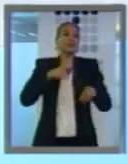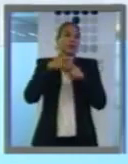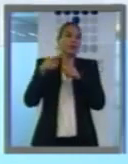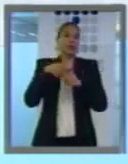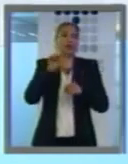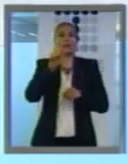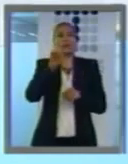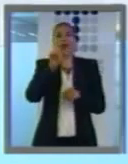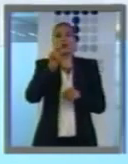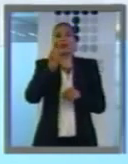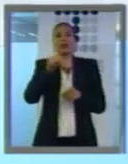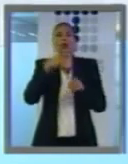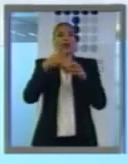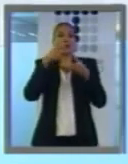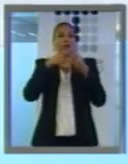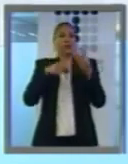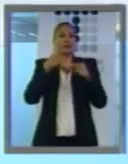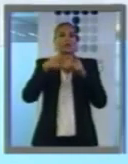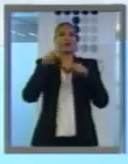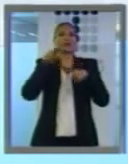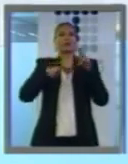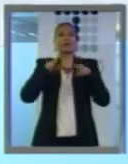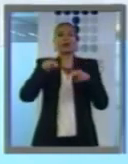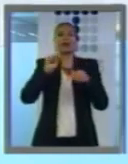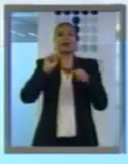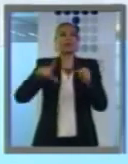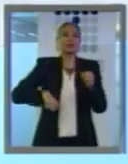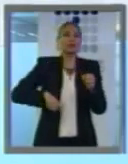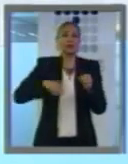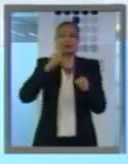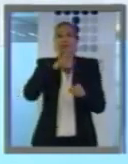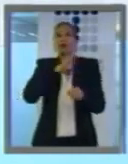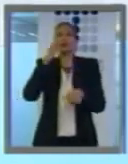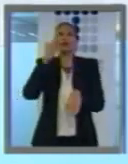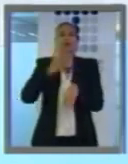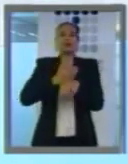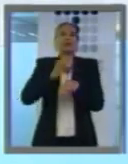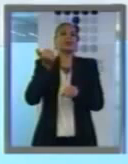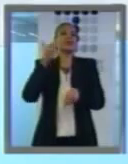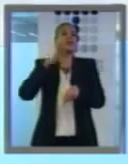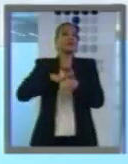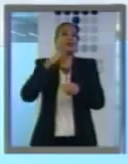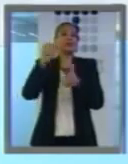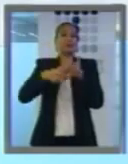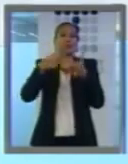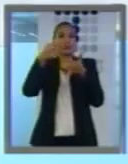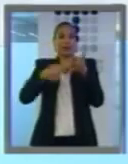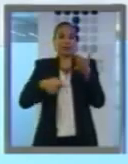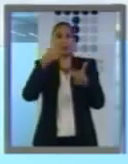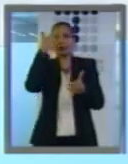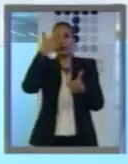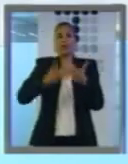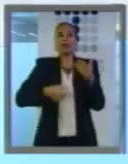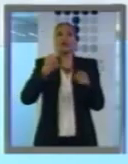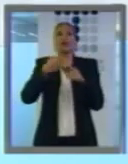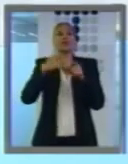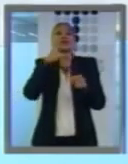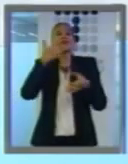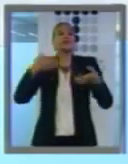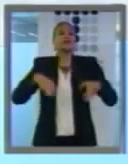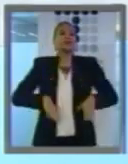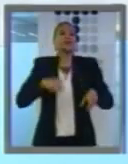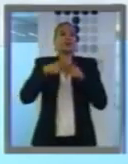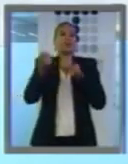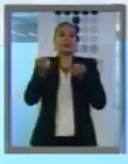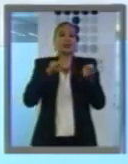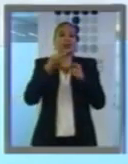igual en los niveles de gobierno la prevención, detección y sanción de faltas administrativas y hechos de corrupción, así como el control